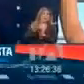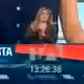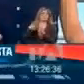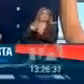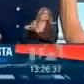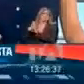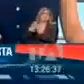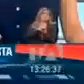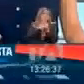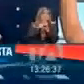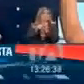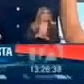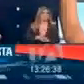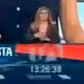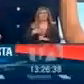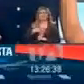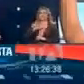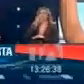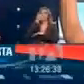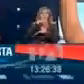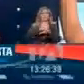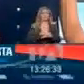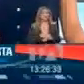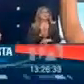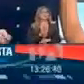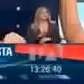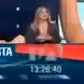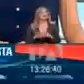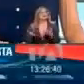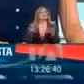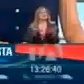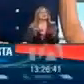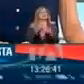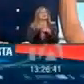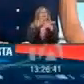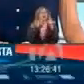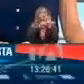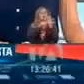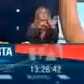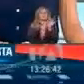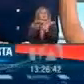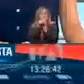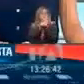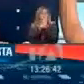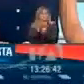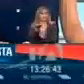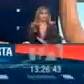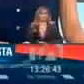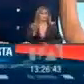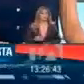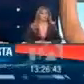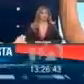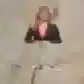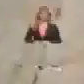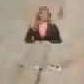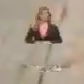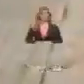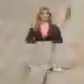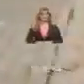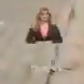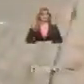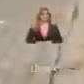la mitad de las pruebas realizadas arrojaron falsos negativos. Enseguida les explicamos este tema con el que empezamos hoy.